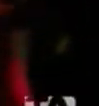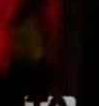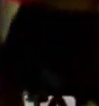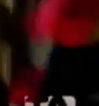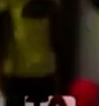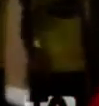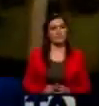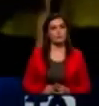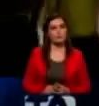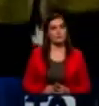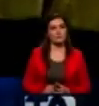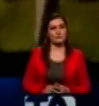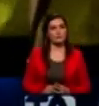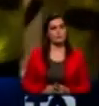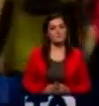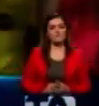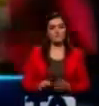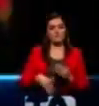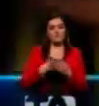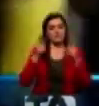Luego el festejo siguió en los camerinos.